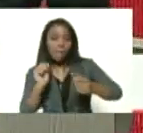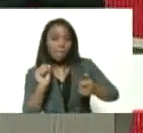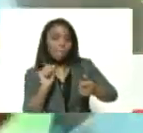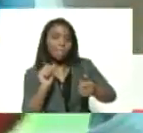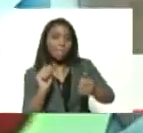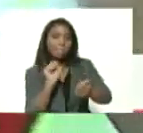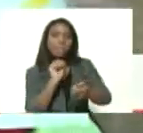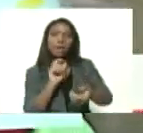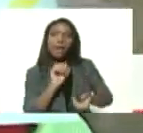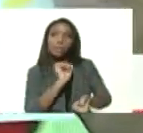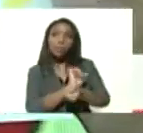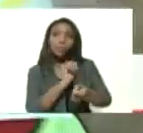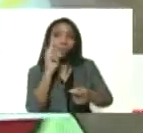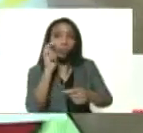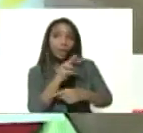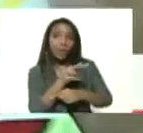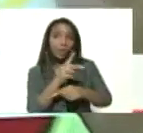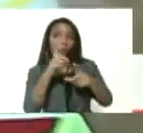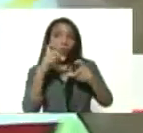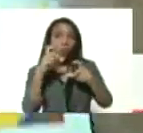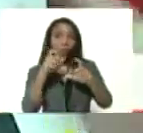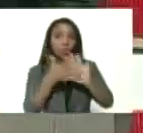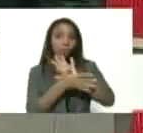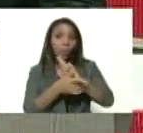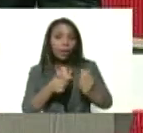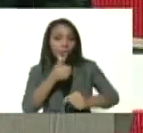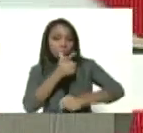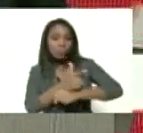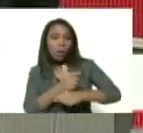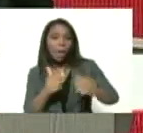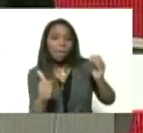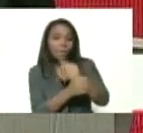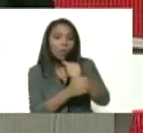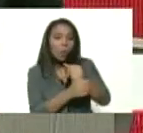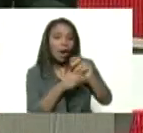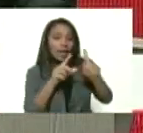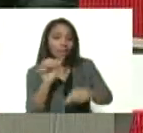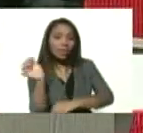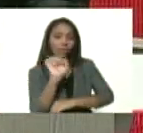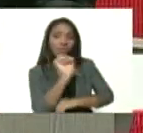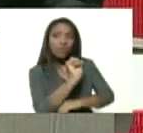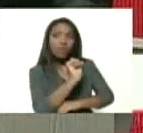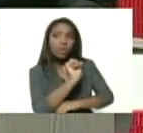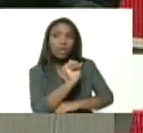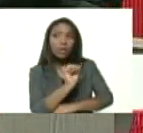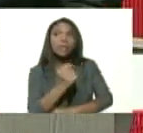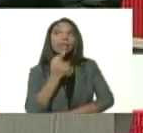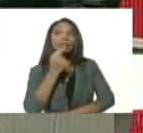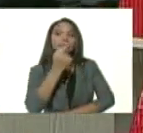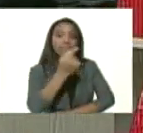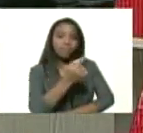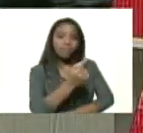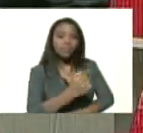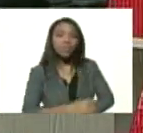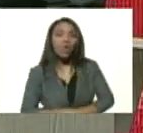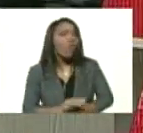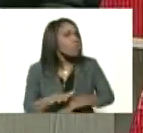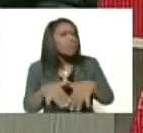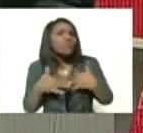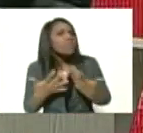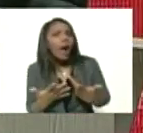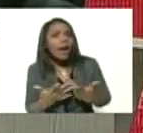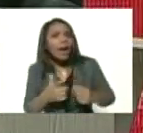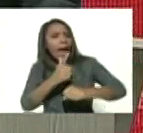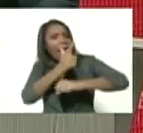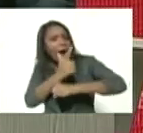otra fotografía de las armas incautadas y de la persona que conducía ese vehículo. Dijimos cuáles eran las armas